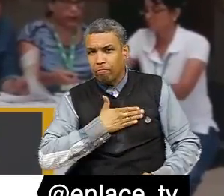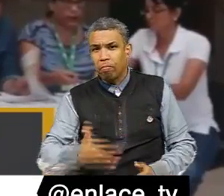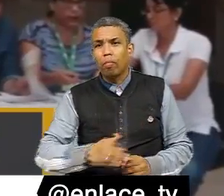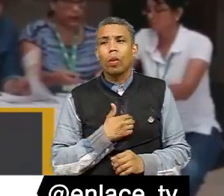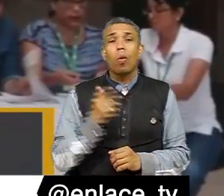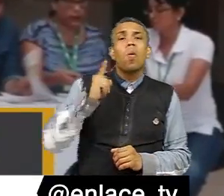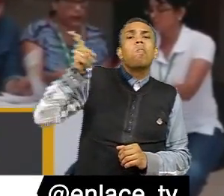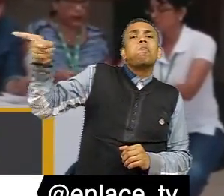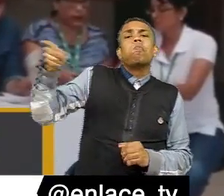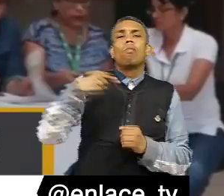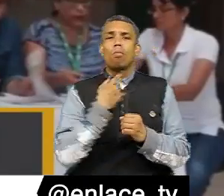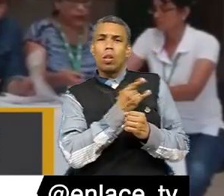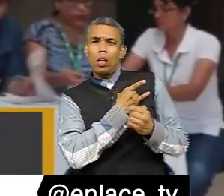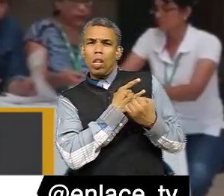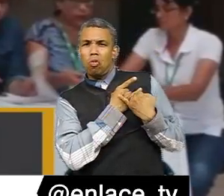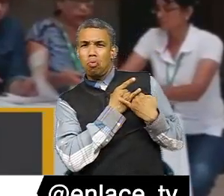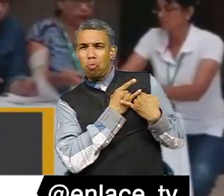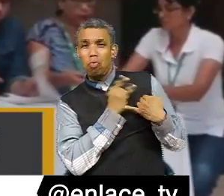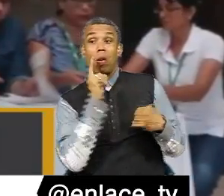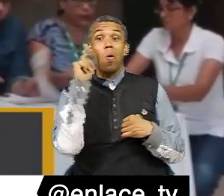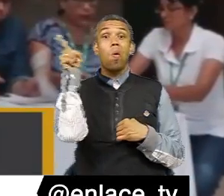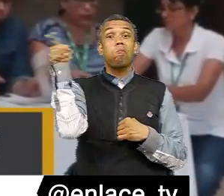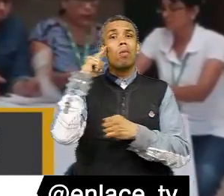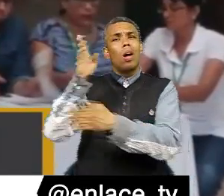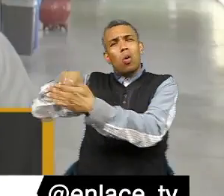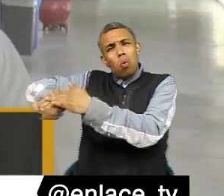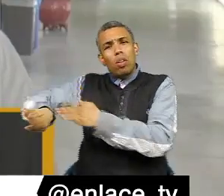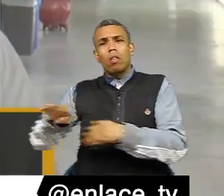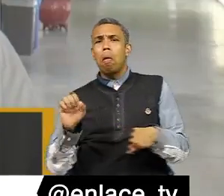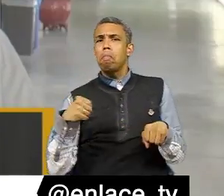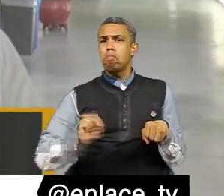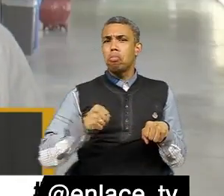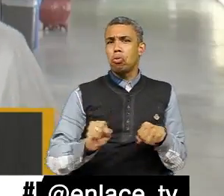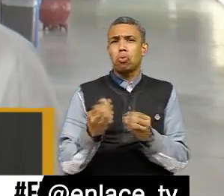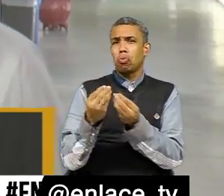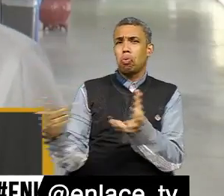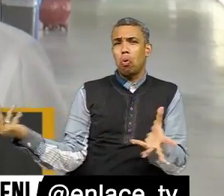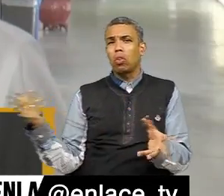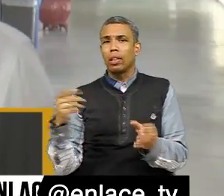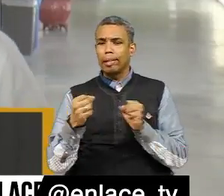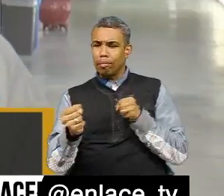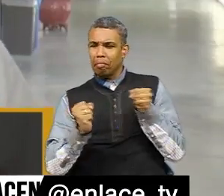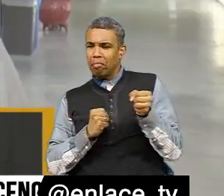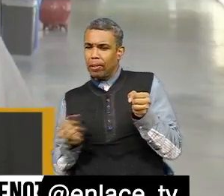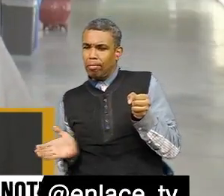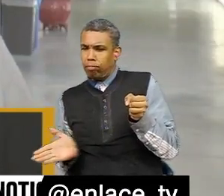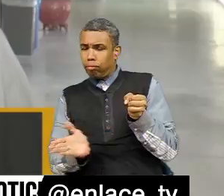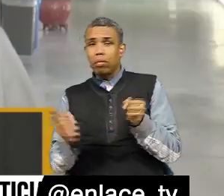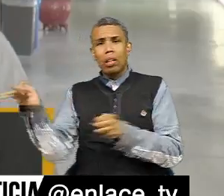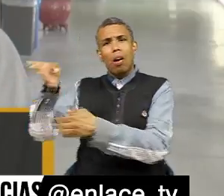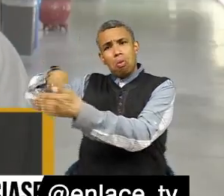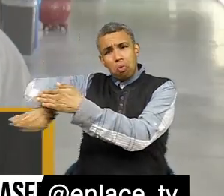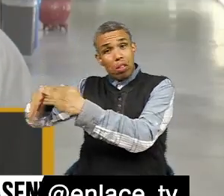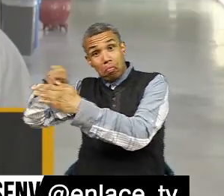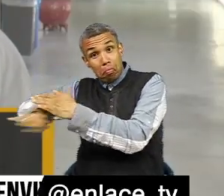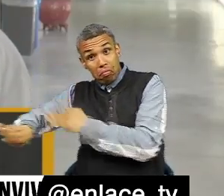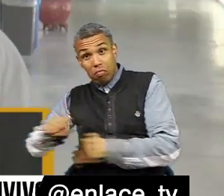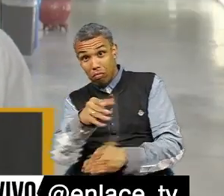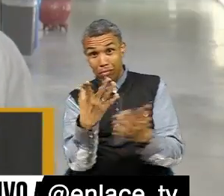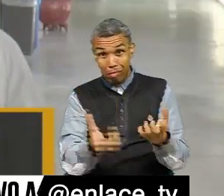algunas motos, cajas fuertes y algunos instrumentos agrícolas que si los llegan a editar, vengan acá y